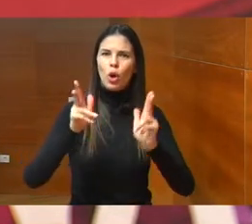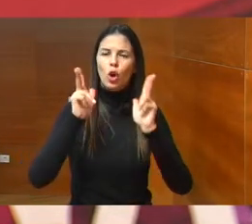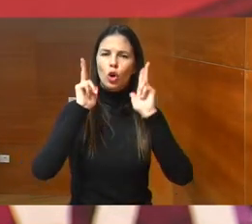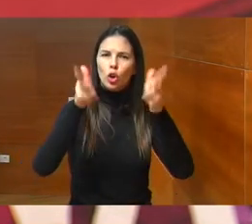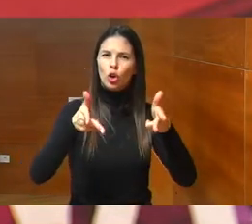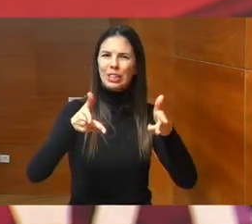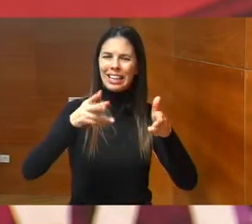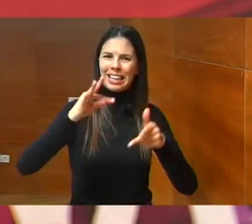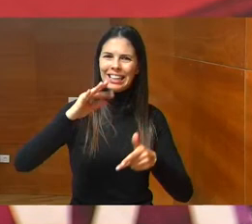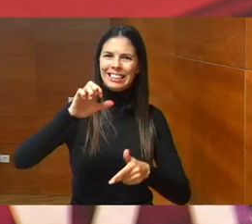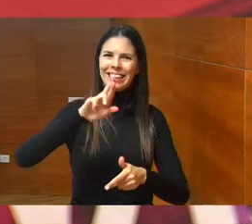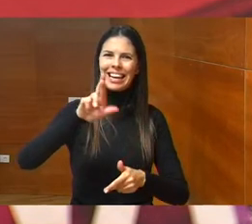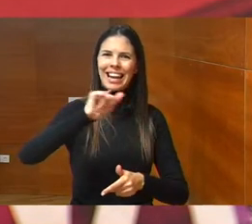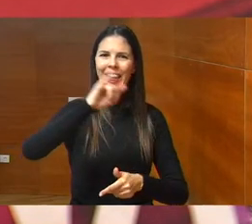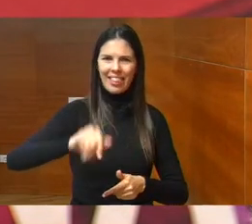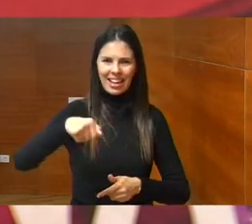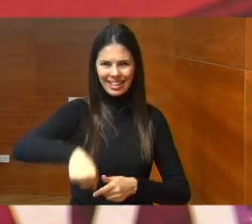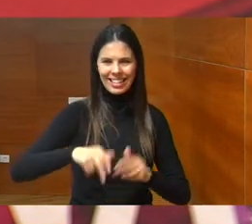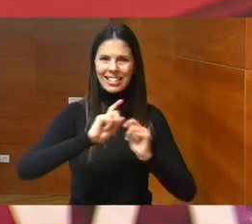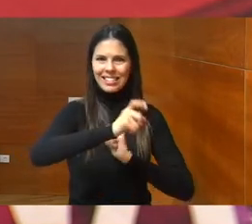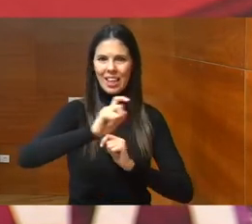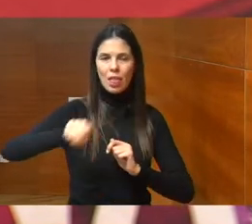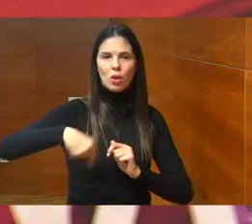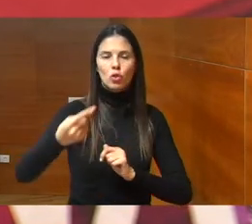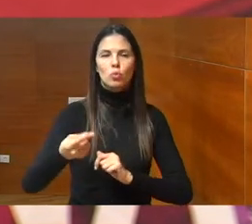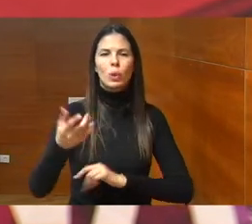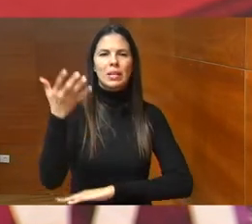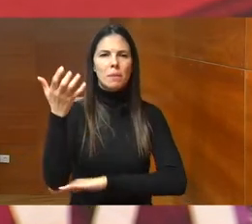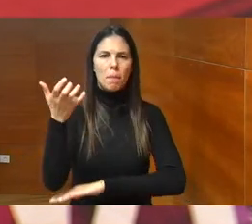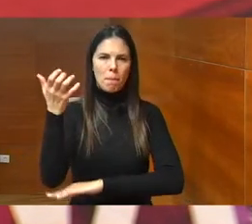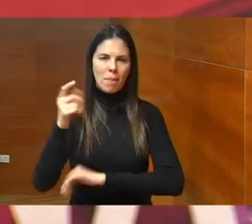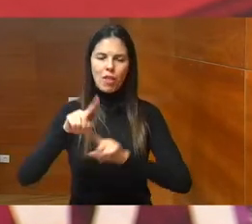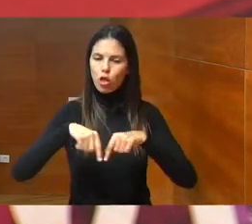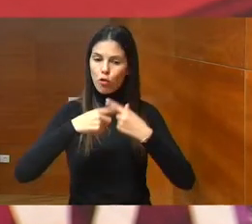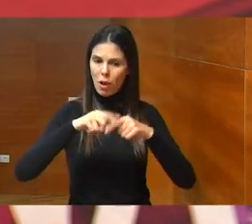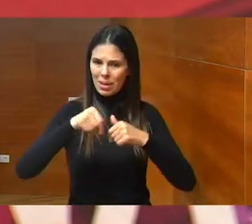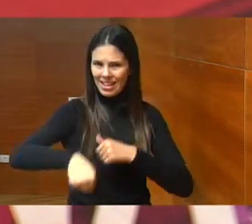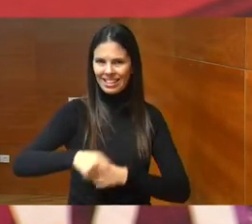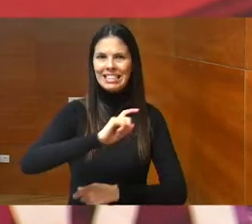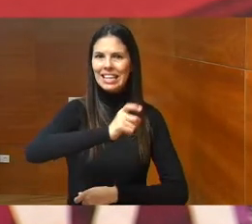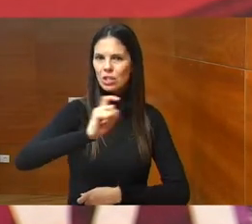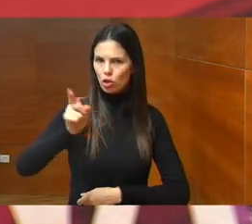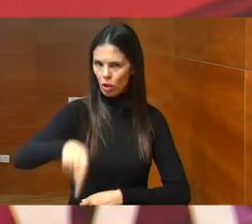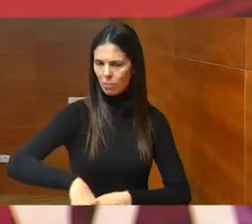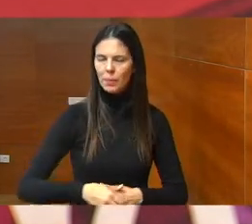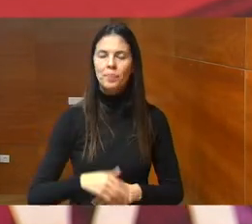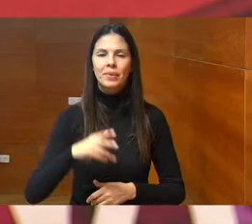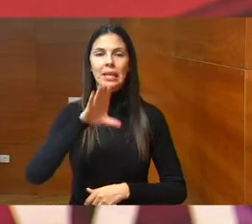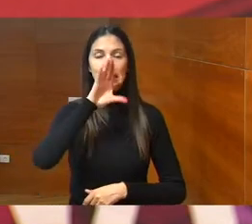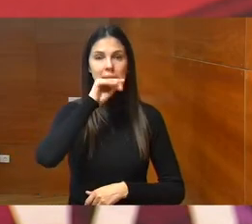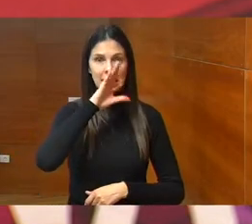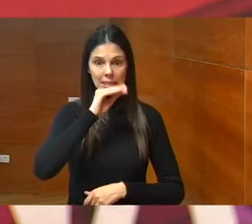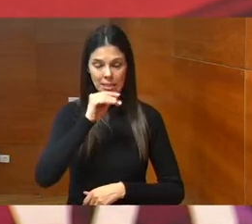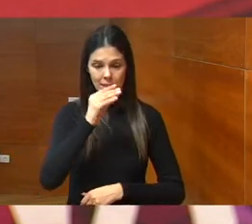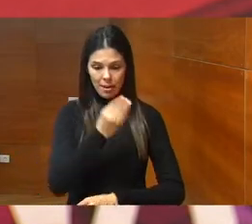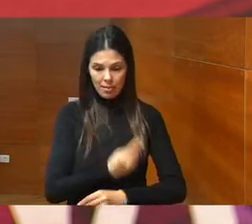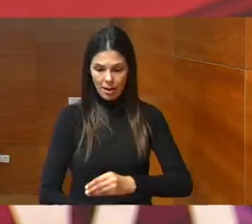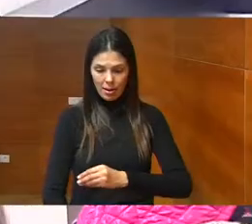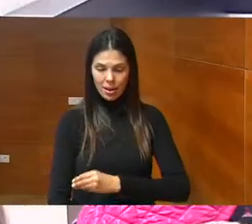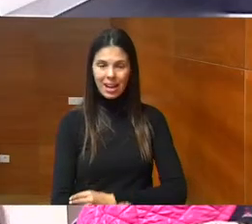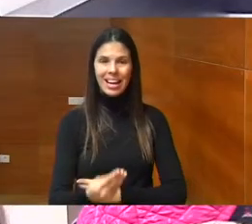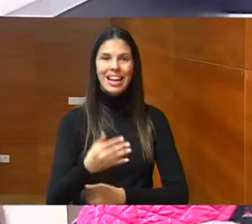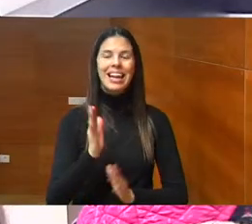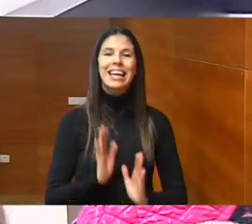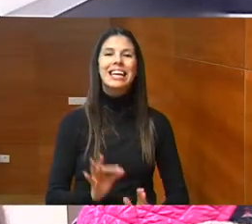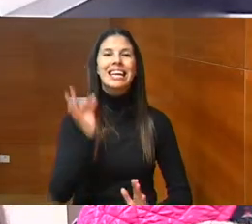terraza de aquí de sansensio y después no pasa familia namesma localidades chichezana fue inai tunafilla